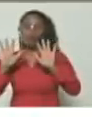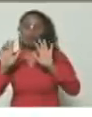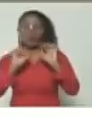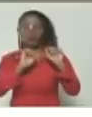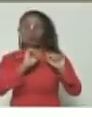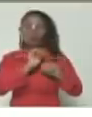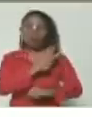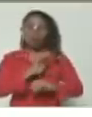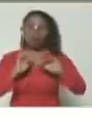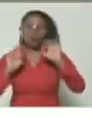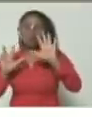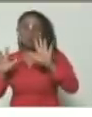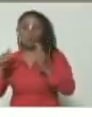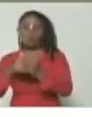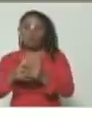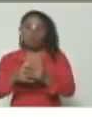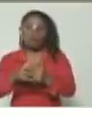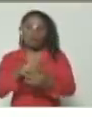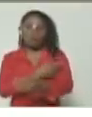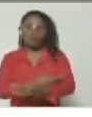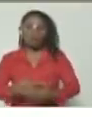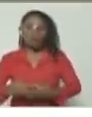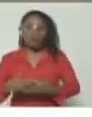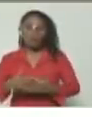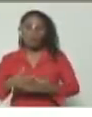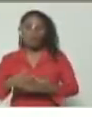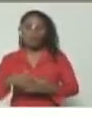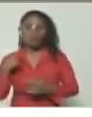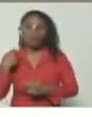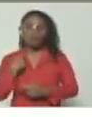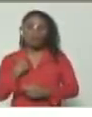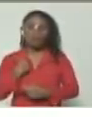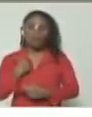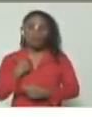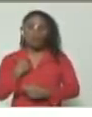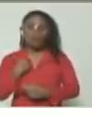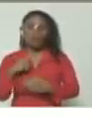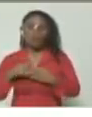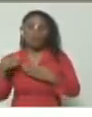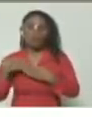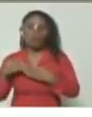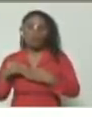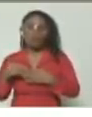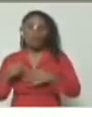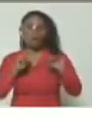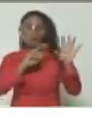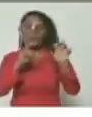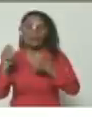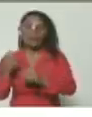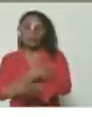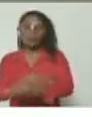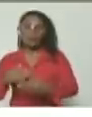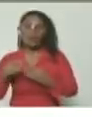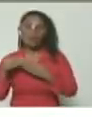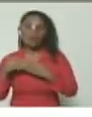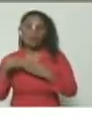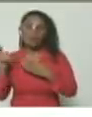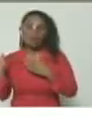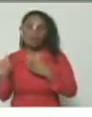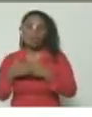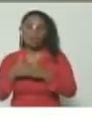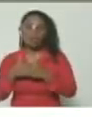anuales, diputado Correa, a 700 millones de dólares, y no se cierre una